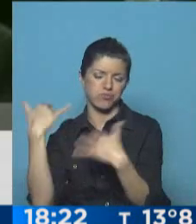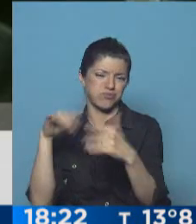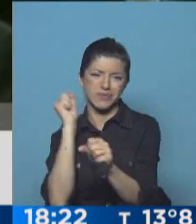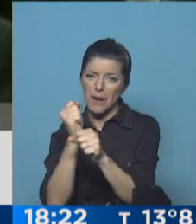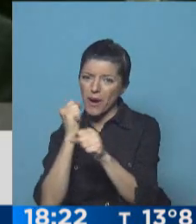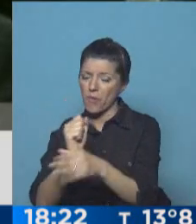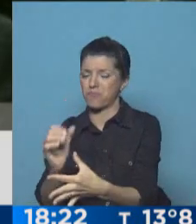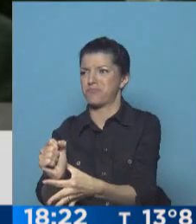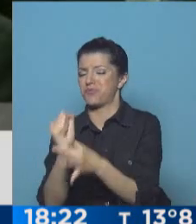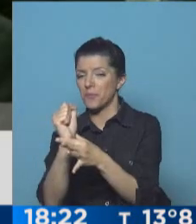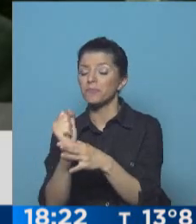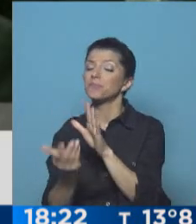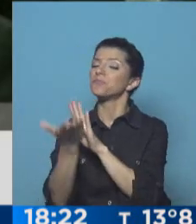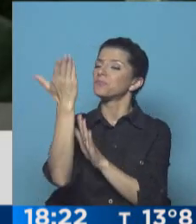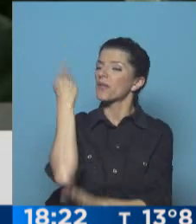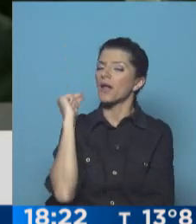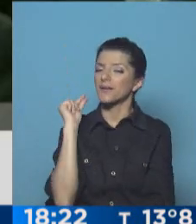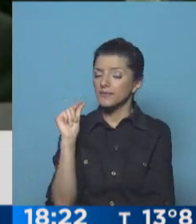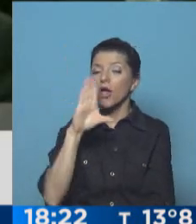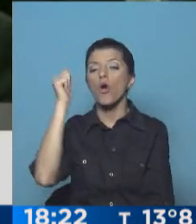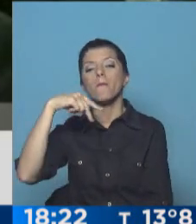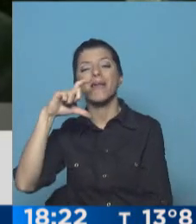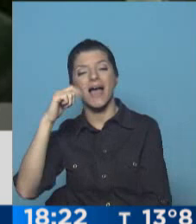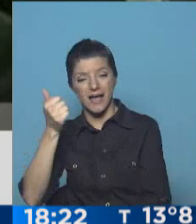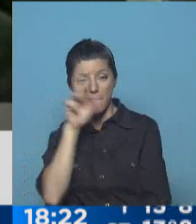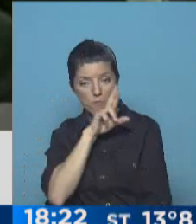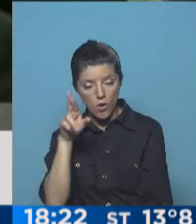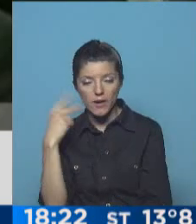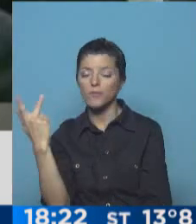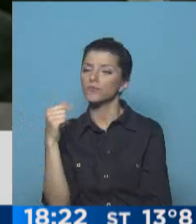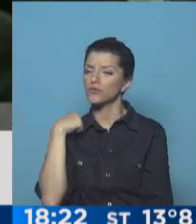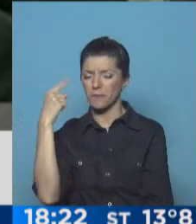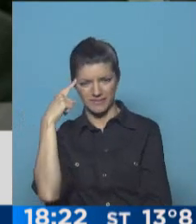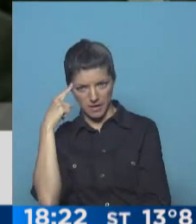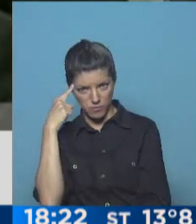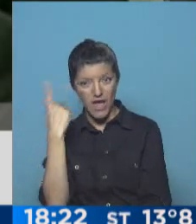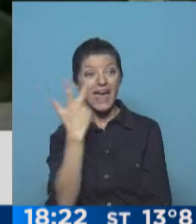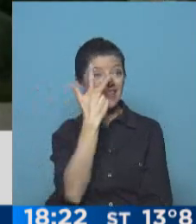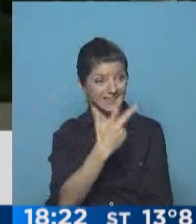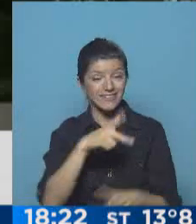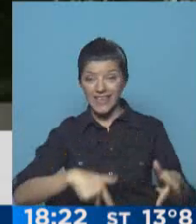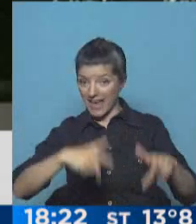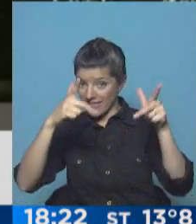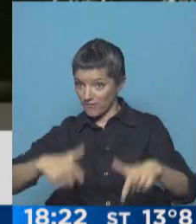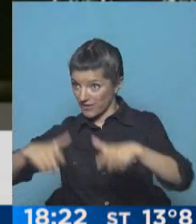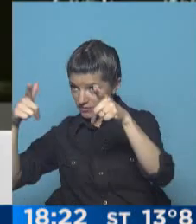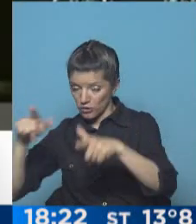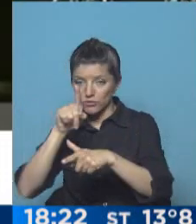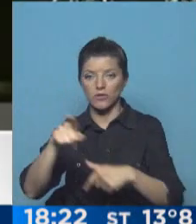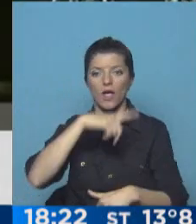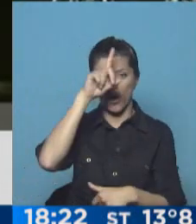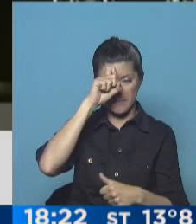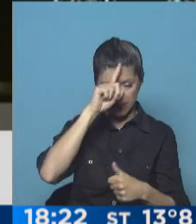Recién sumábamos con Blanca, solo los tres edificios y el equipamiento, digo, Hospital de